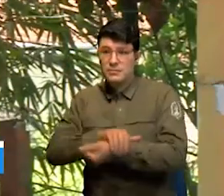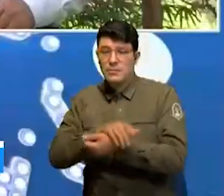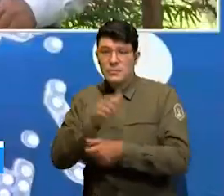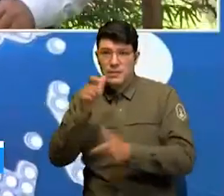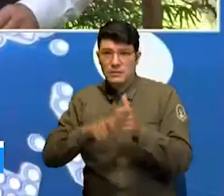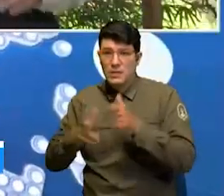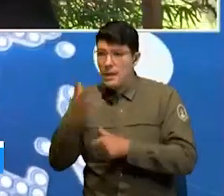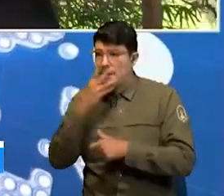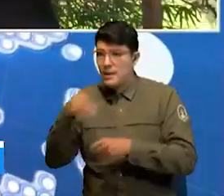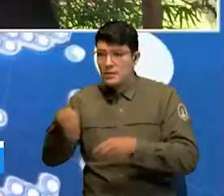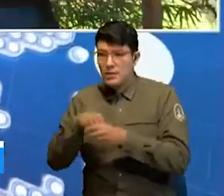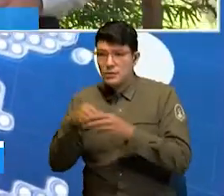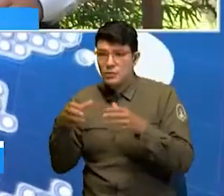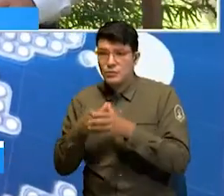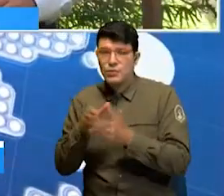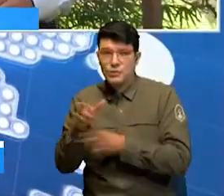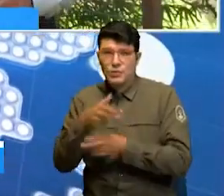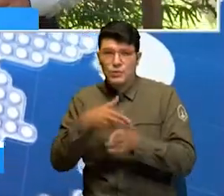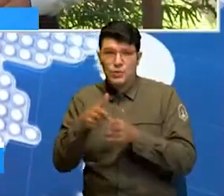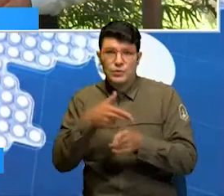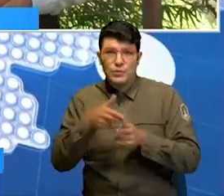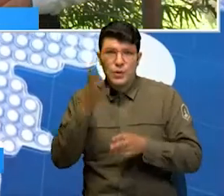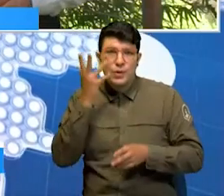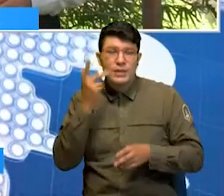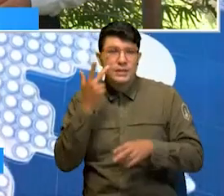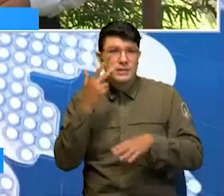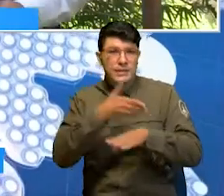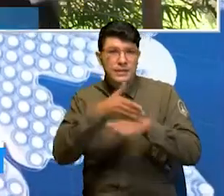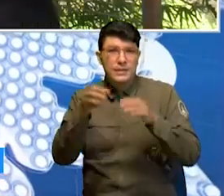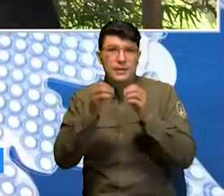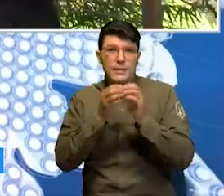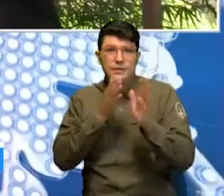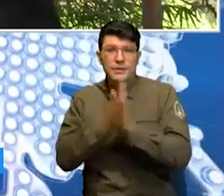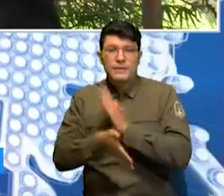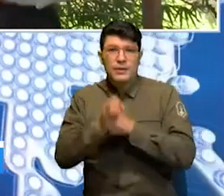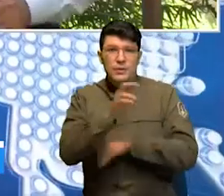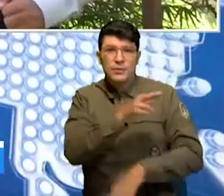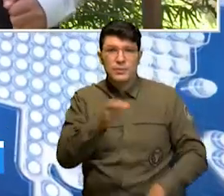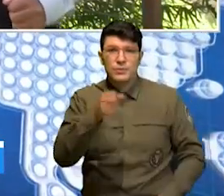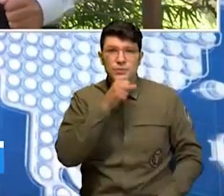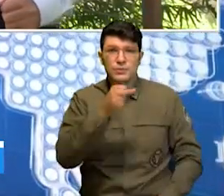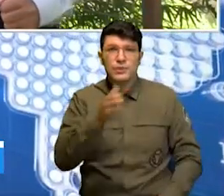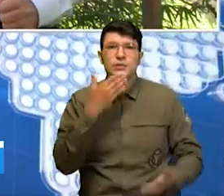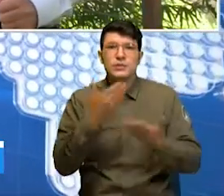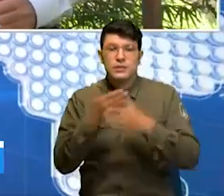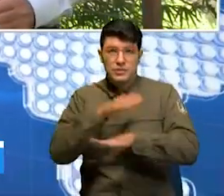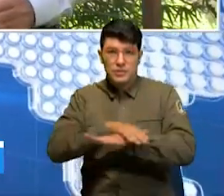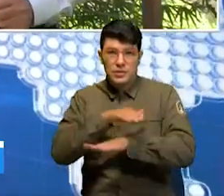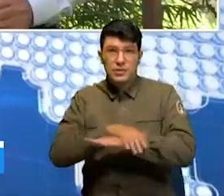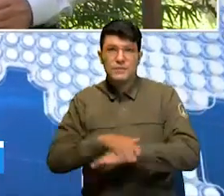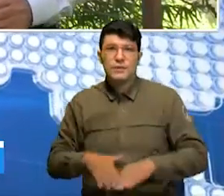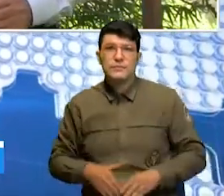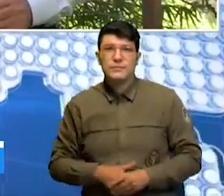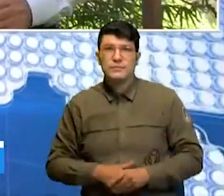esta organización en los próximos días información que tenemos hasta ahora regresamos con ustedes al centro de estudios buenas